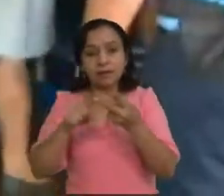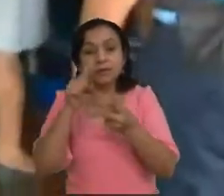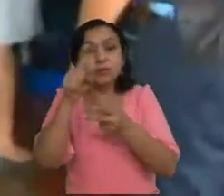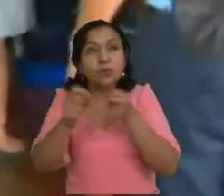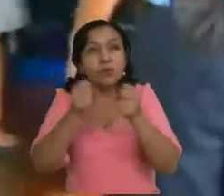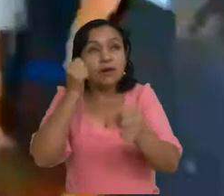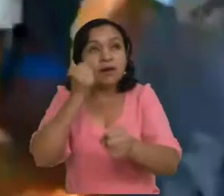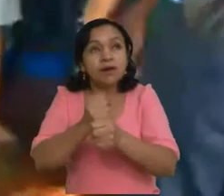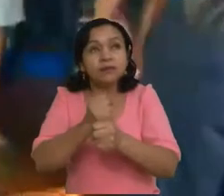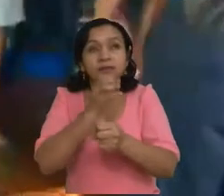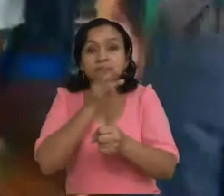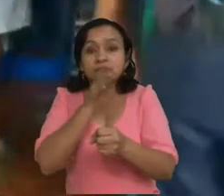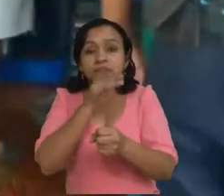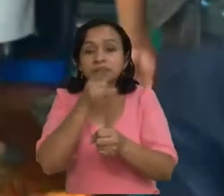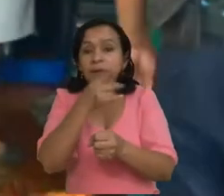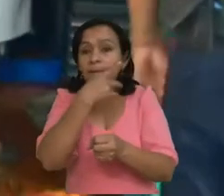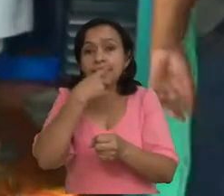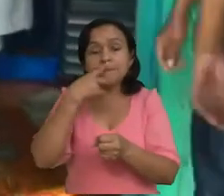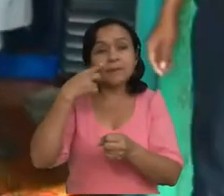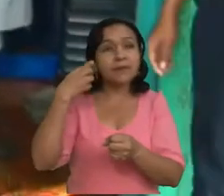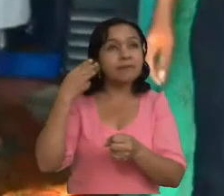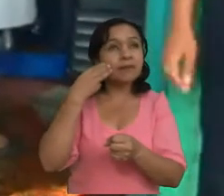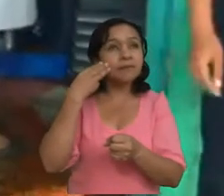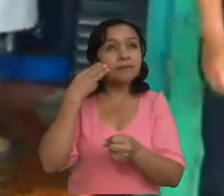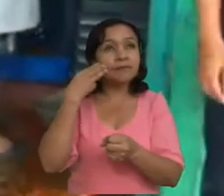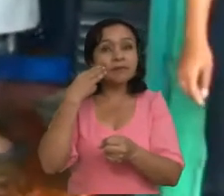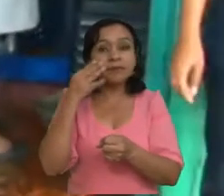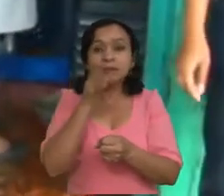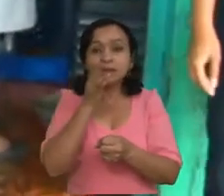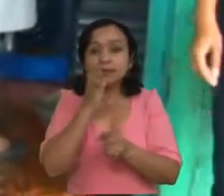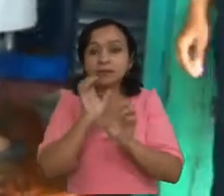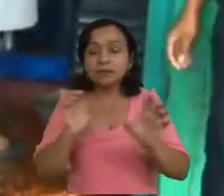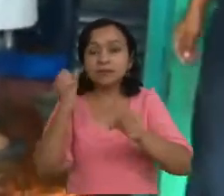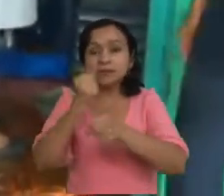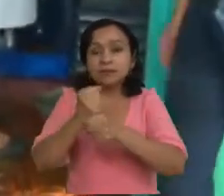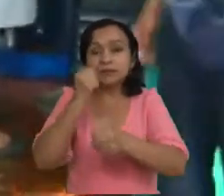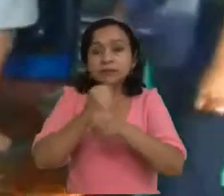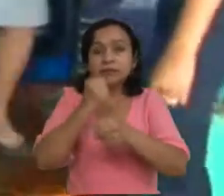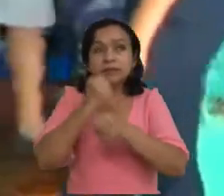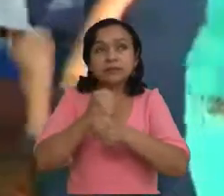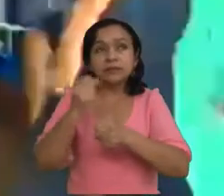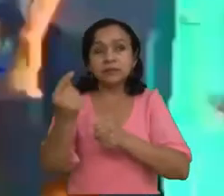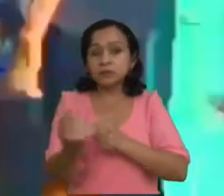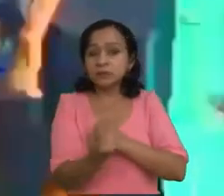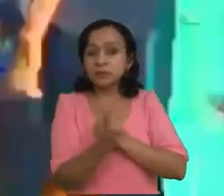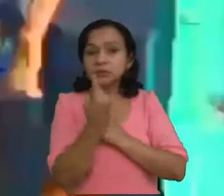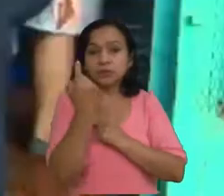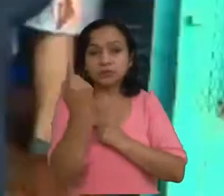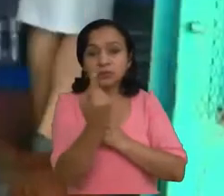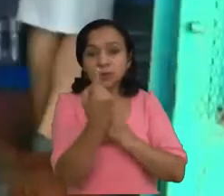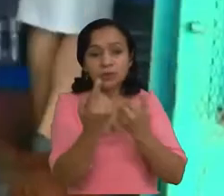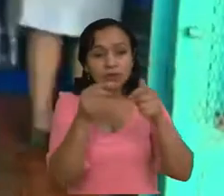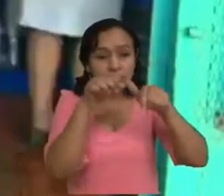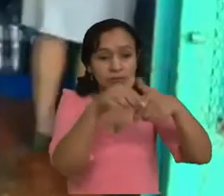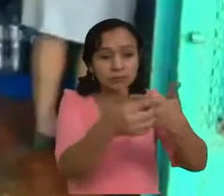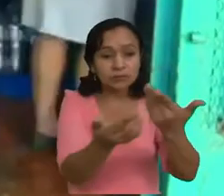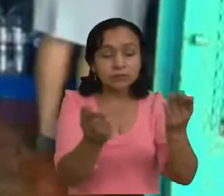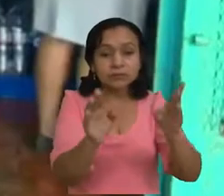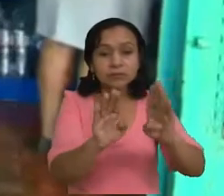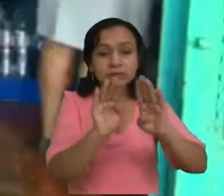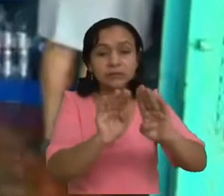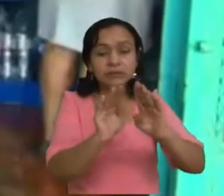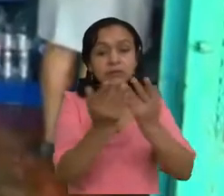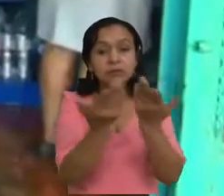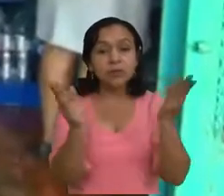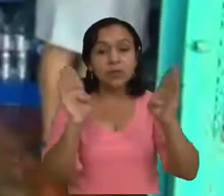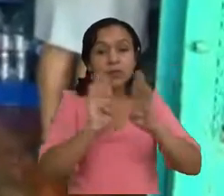1 año. Aparentemente los padres de familia, los padres de estos niños estaban trabajando y los dejaron solos pues aquí en este cuarto. Esa es